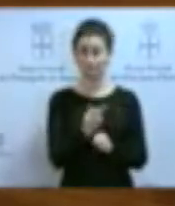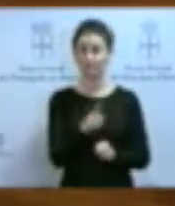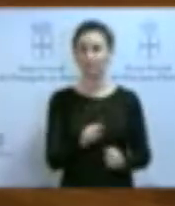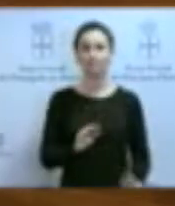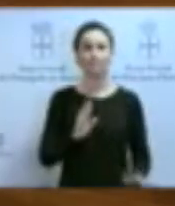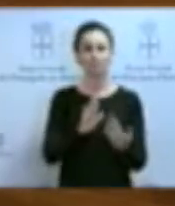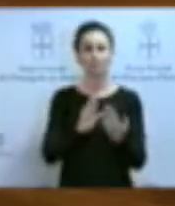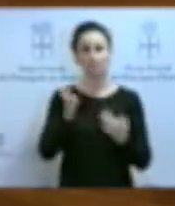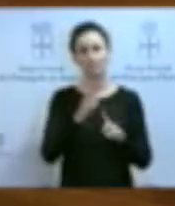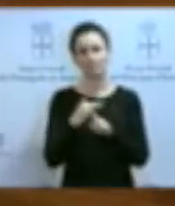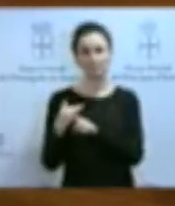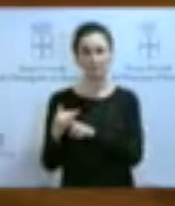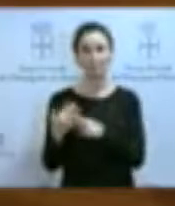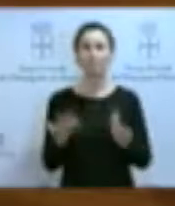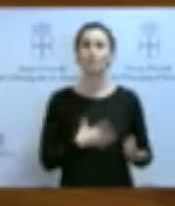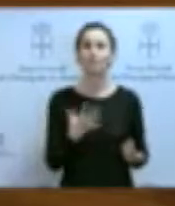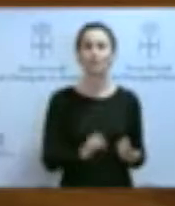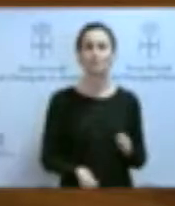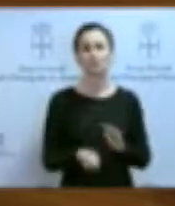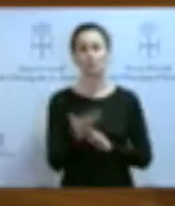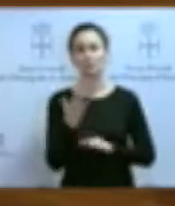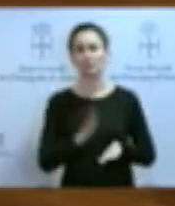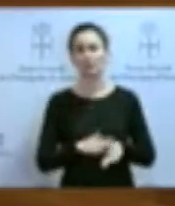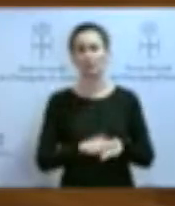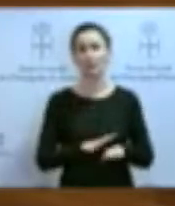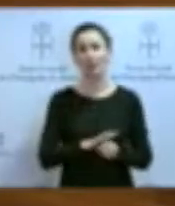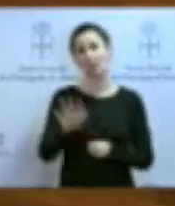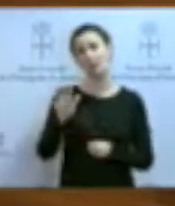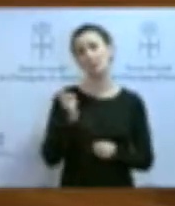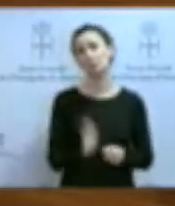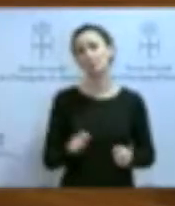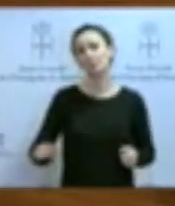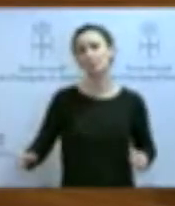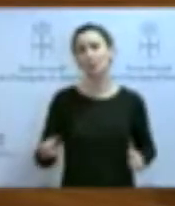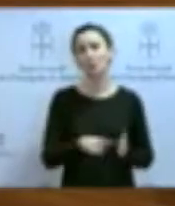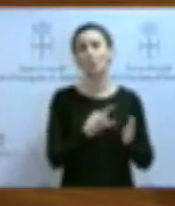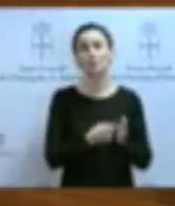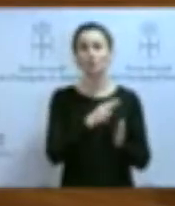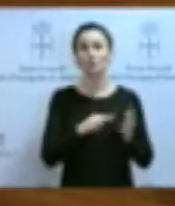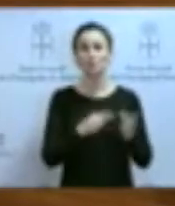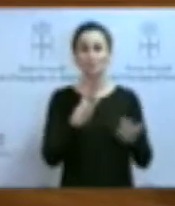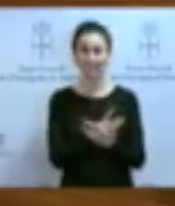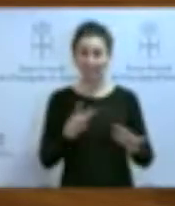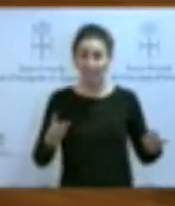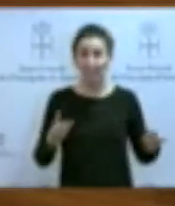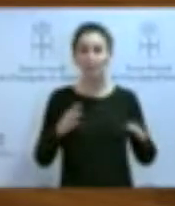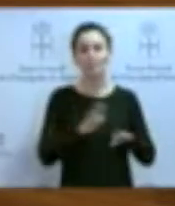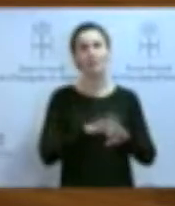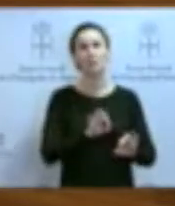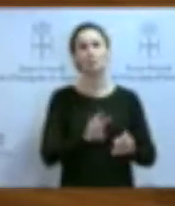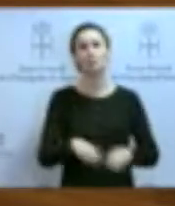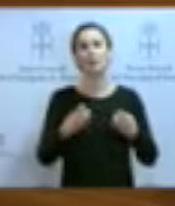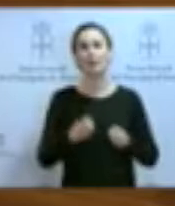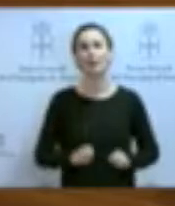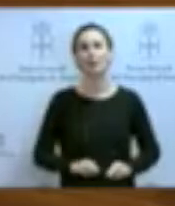otras situaciones que se han podido producir en materia de personal. El proyecto de presupuestos para 2018 también avanzará en esa recuperación.